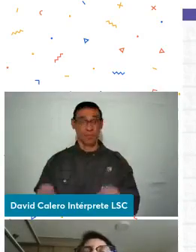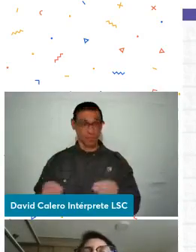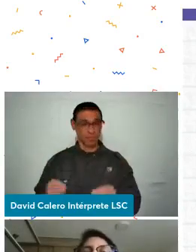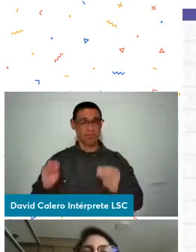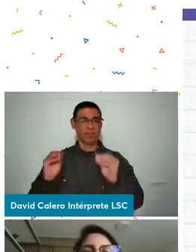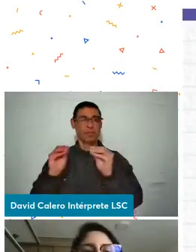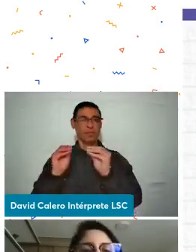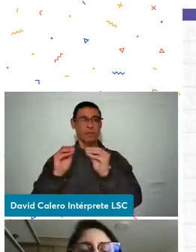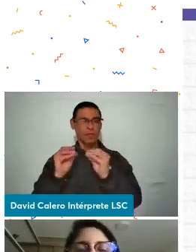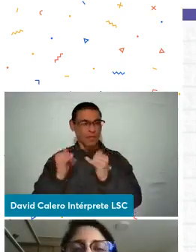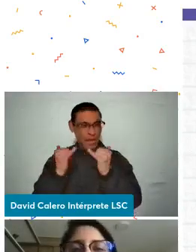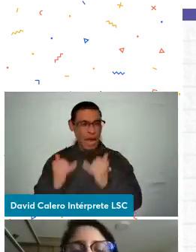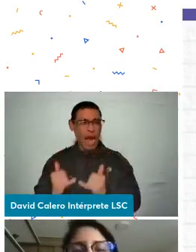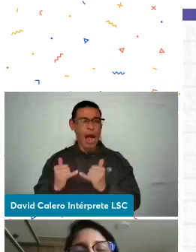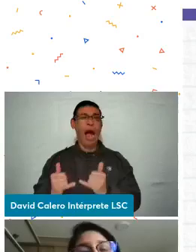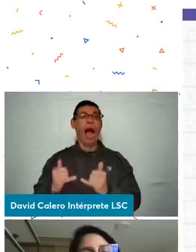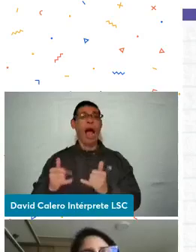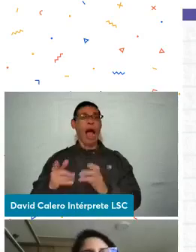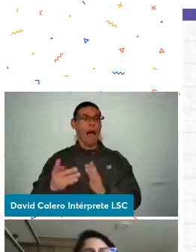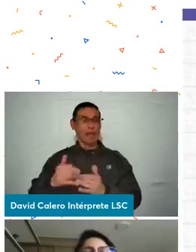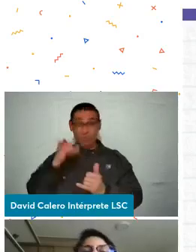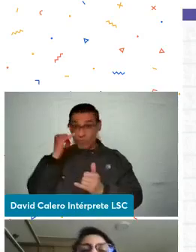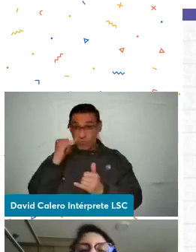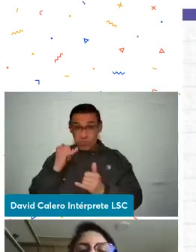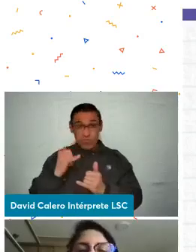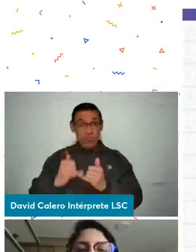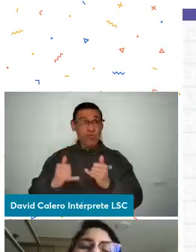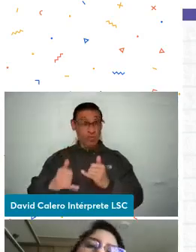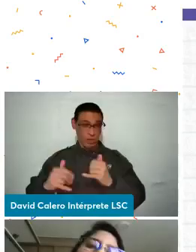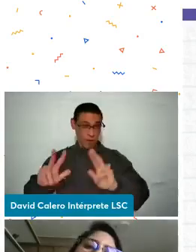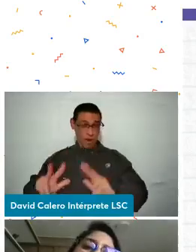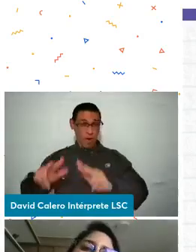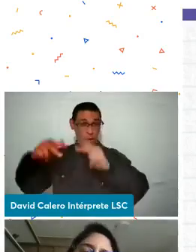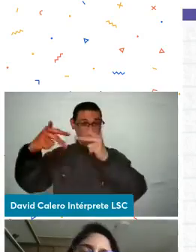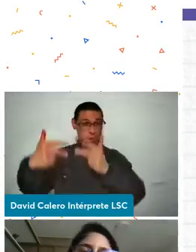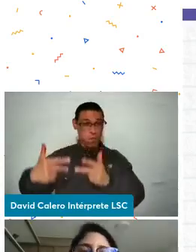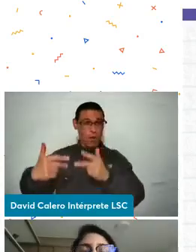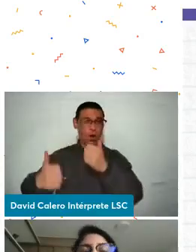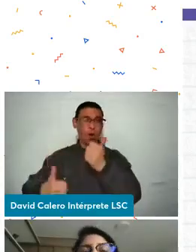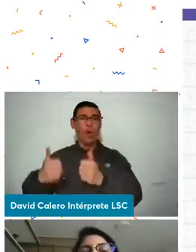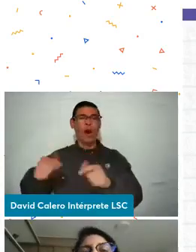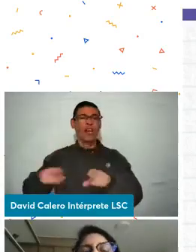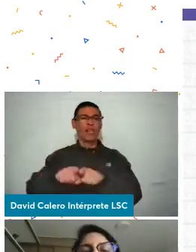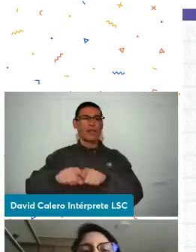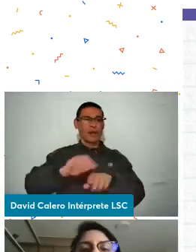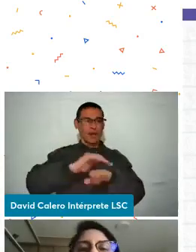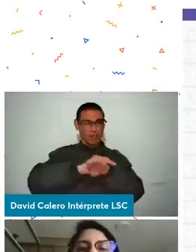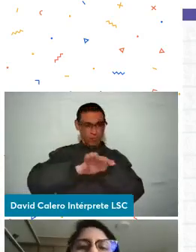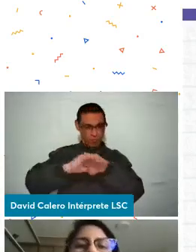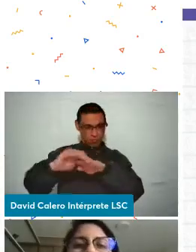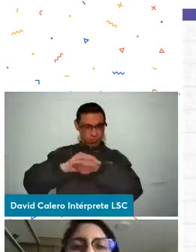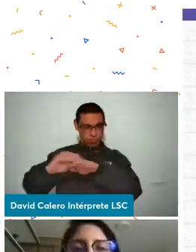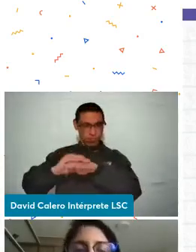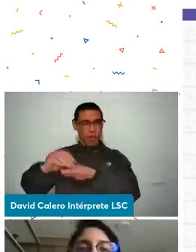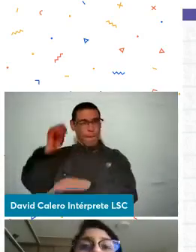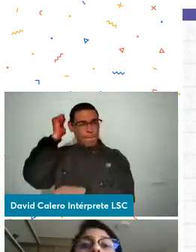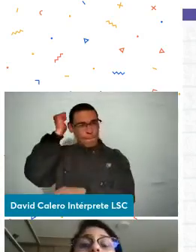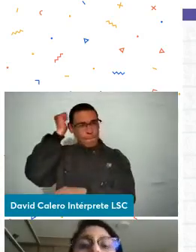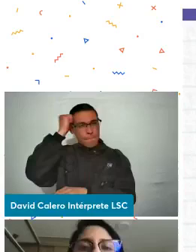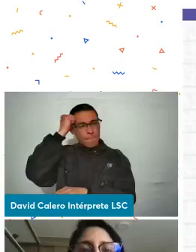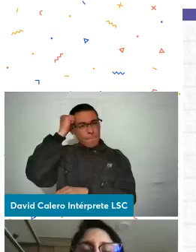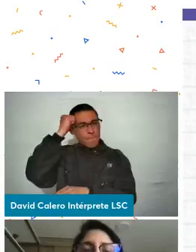vamos a dar el punto final de este webinar, que es justamente la invitación para que los profes nos den una